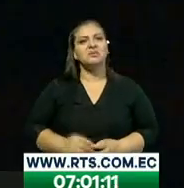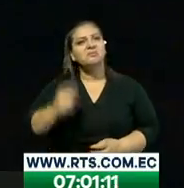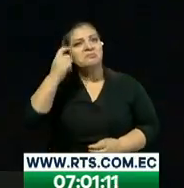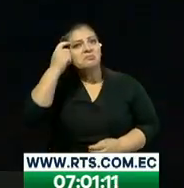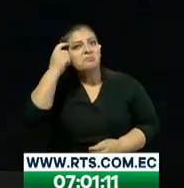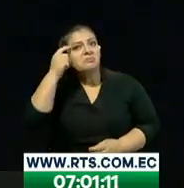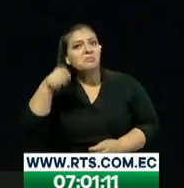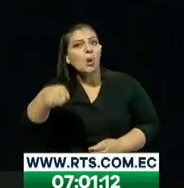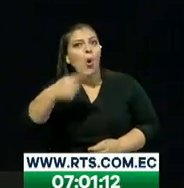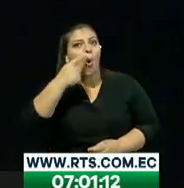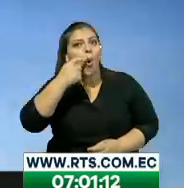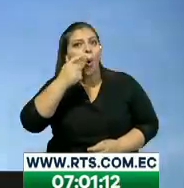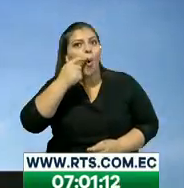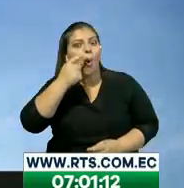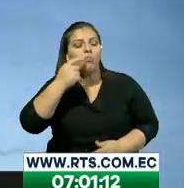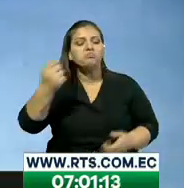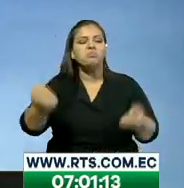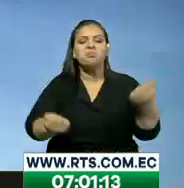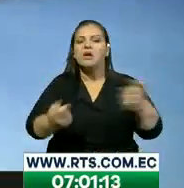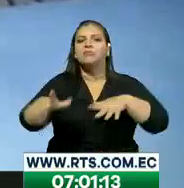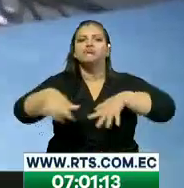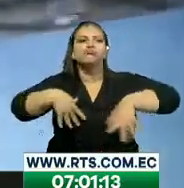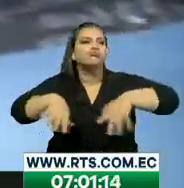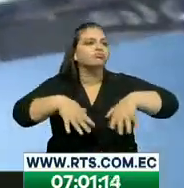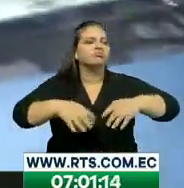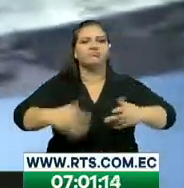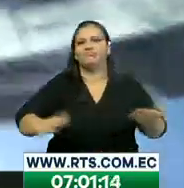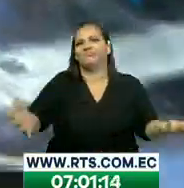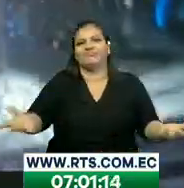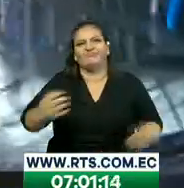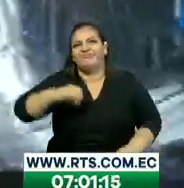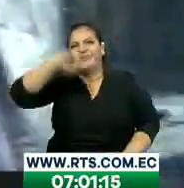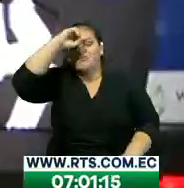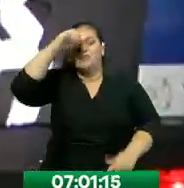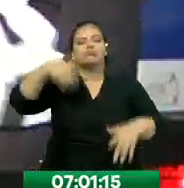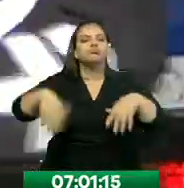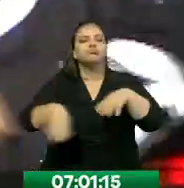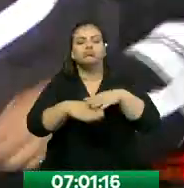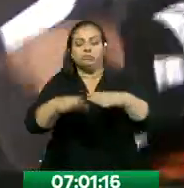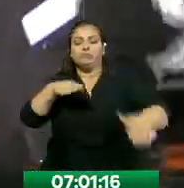peligrosidad del camino. Informó Jorge Salazar.